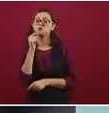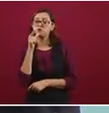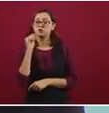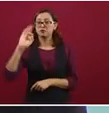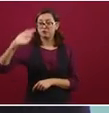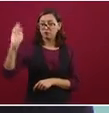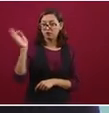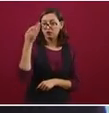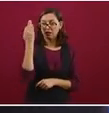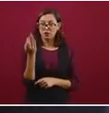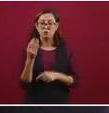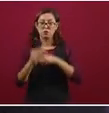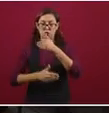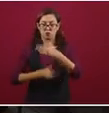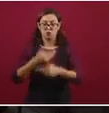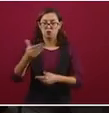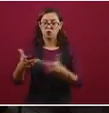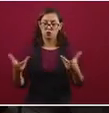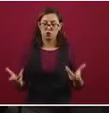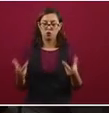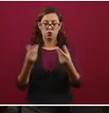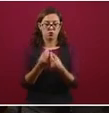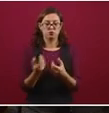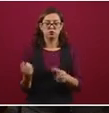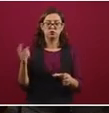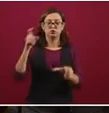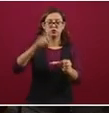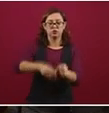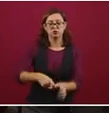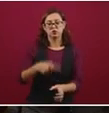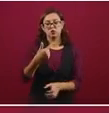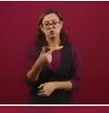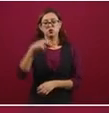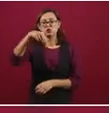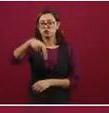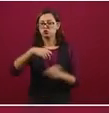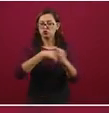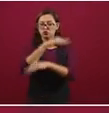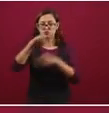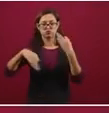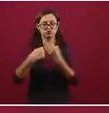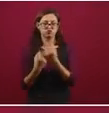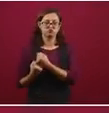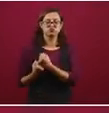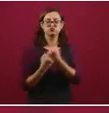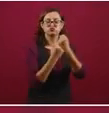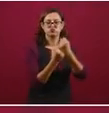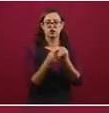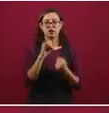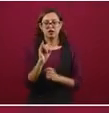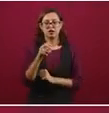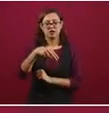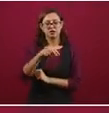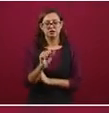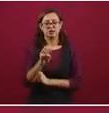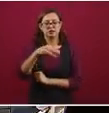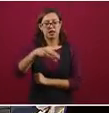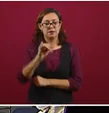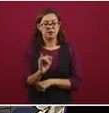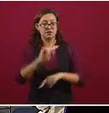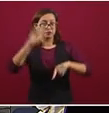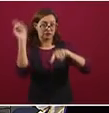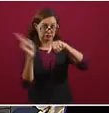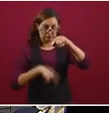de integrarse a la Guardia Nacional, respaldan las acciones del Instituto Nacional de Migración. No lo pueden sustituir legalmente,